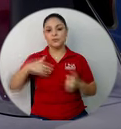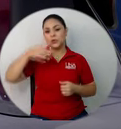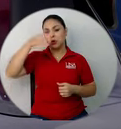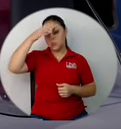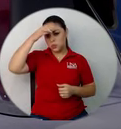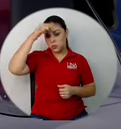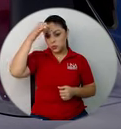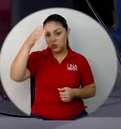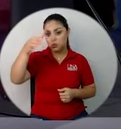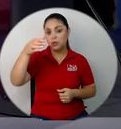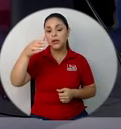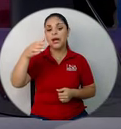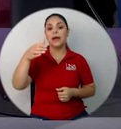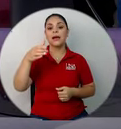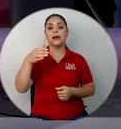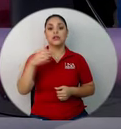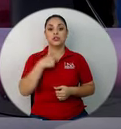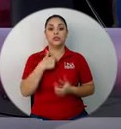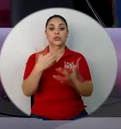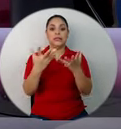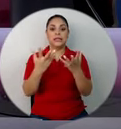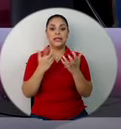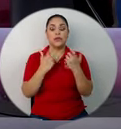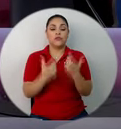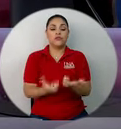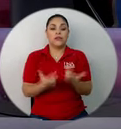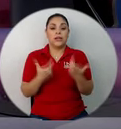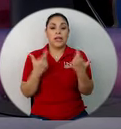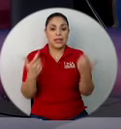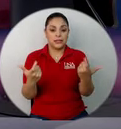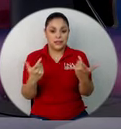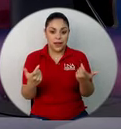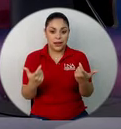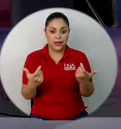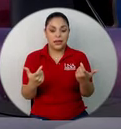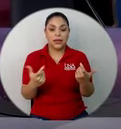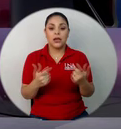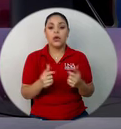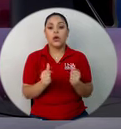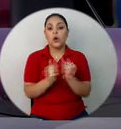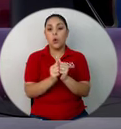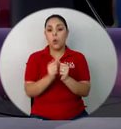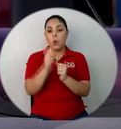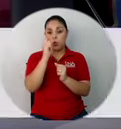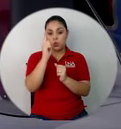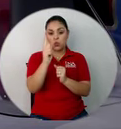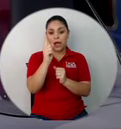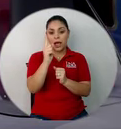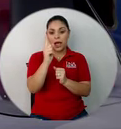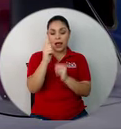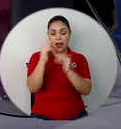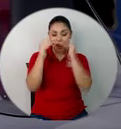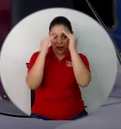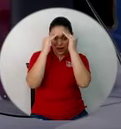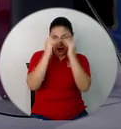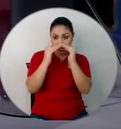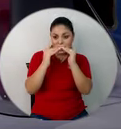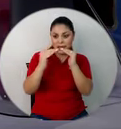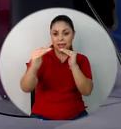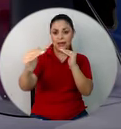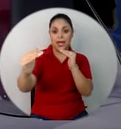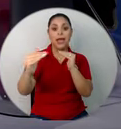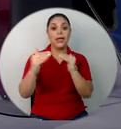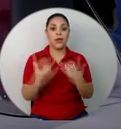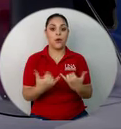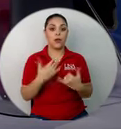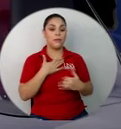cultura de alguna manera, Maribel, la voy a enriquecer con una línea, ¿verdad?, que para este momento, que para